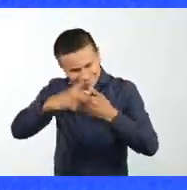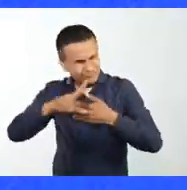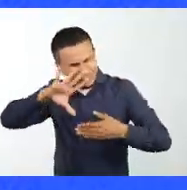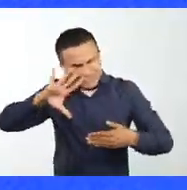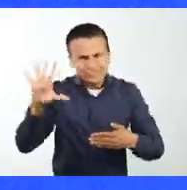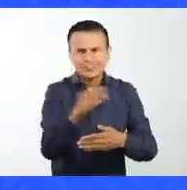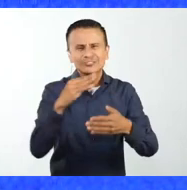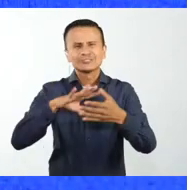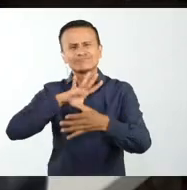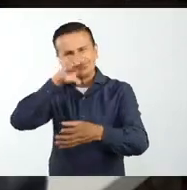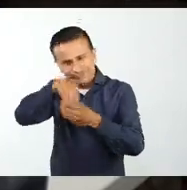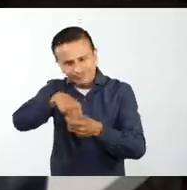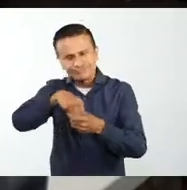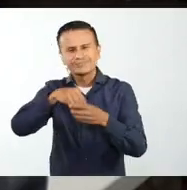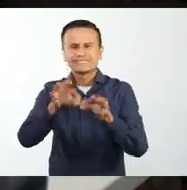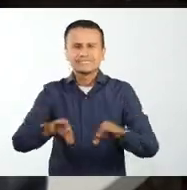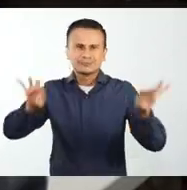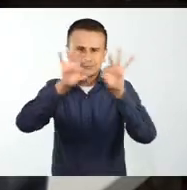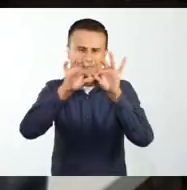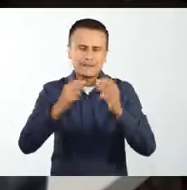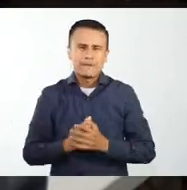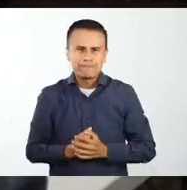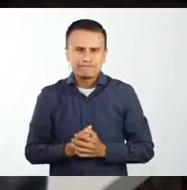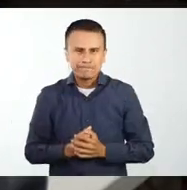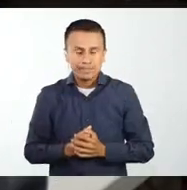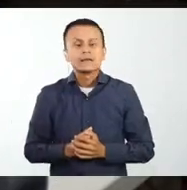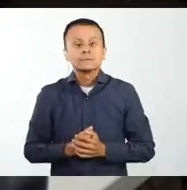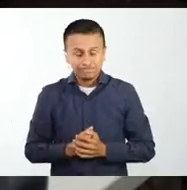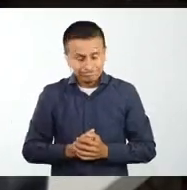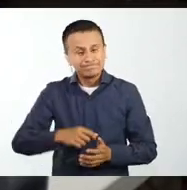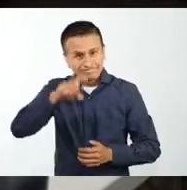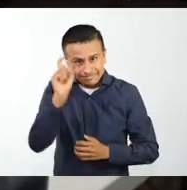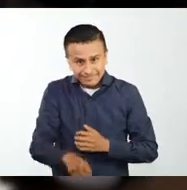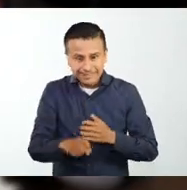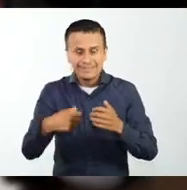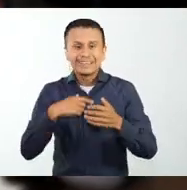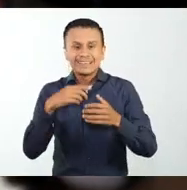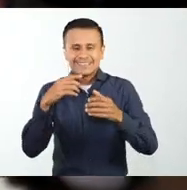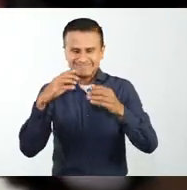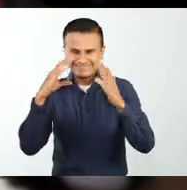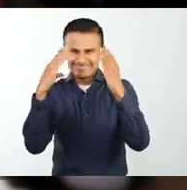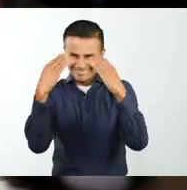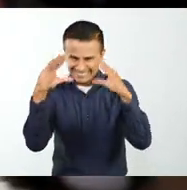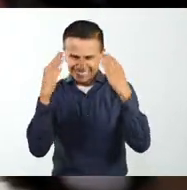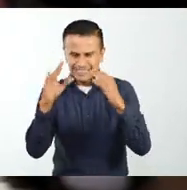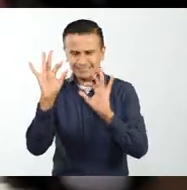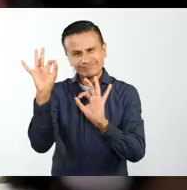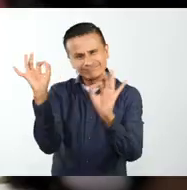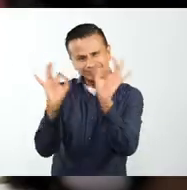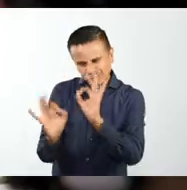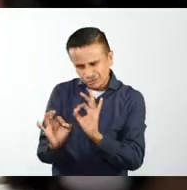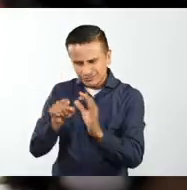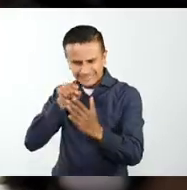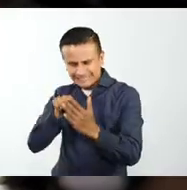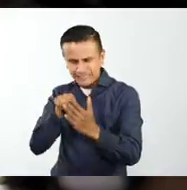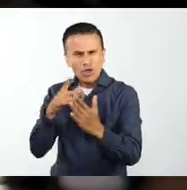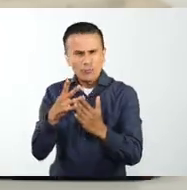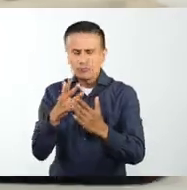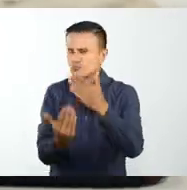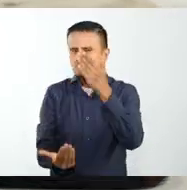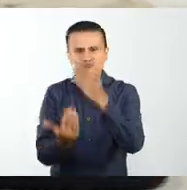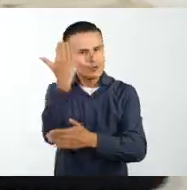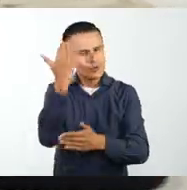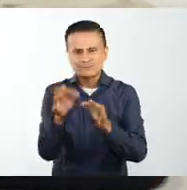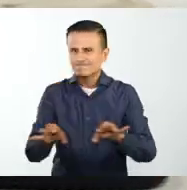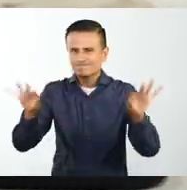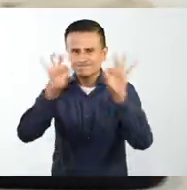al conjunto de la escuela. Es necesario un nuevo diseño del aula, en donde la